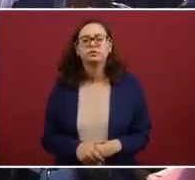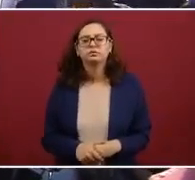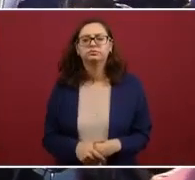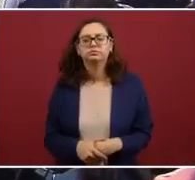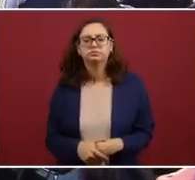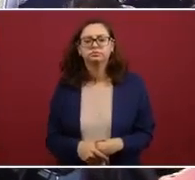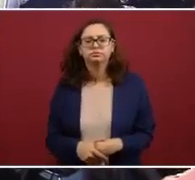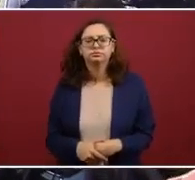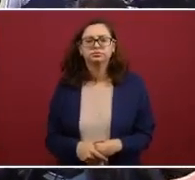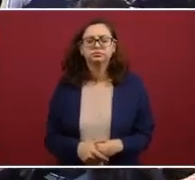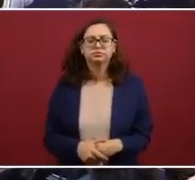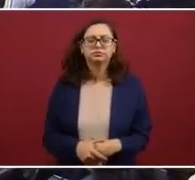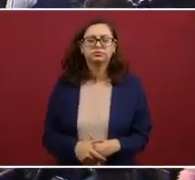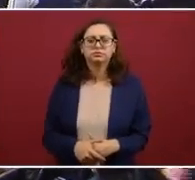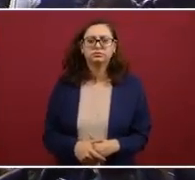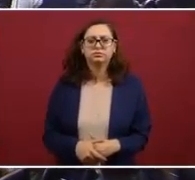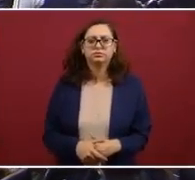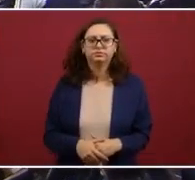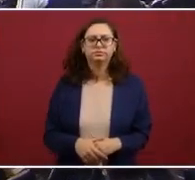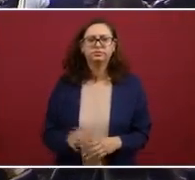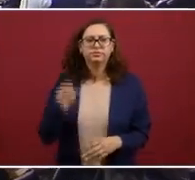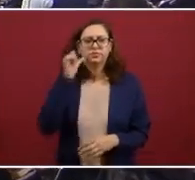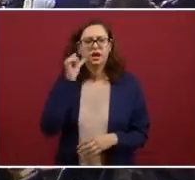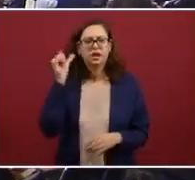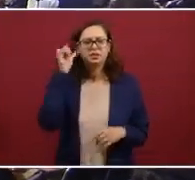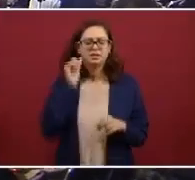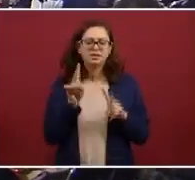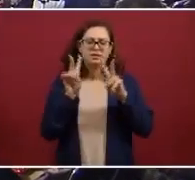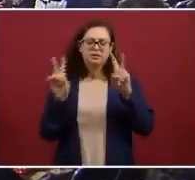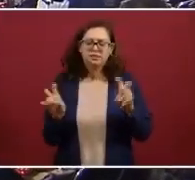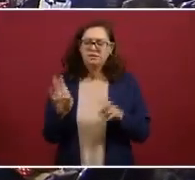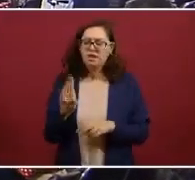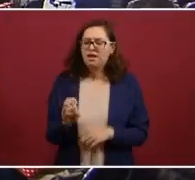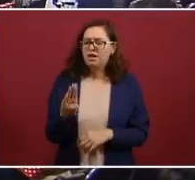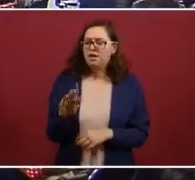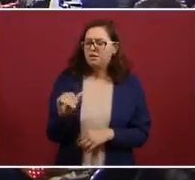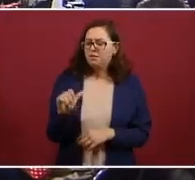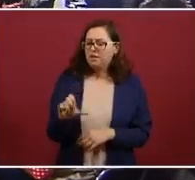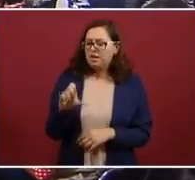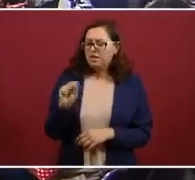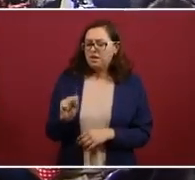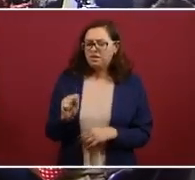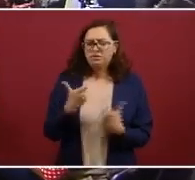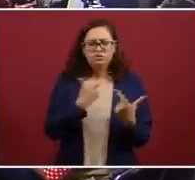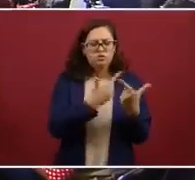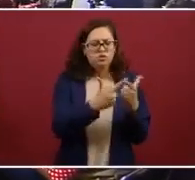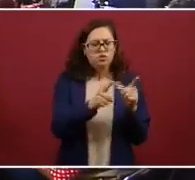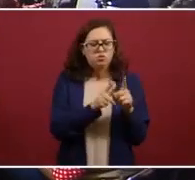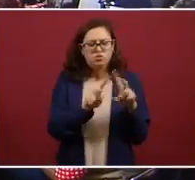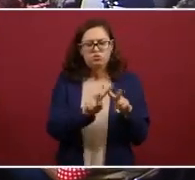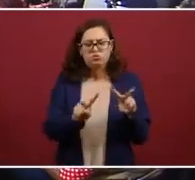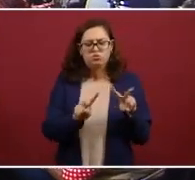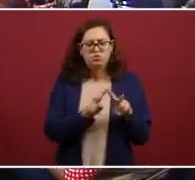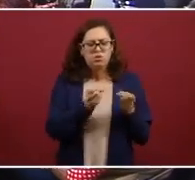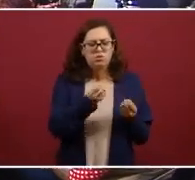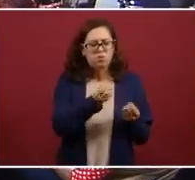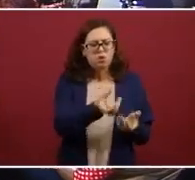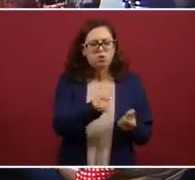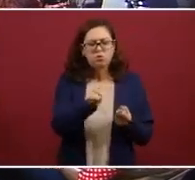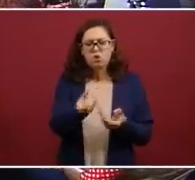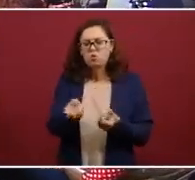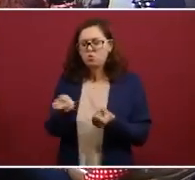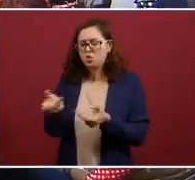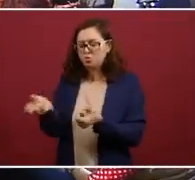Ayer estábamos abordando el tema de las becas para varios grupos vulnerables. Yo quería